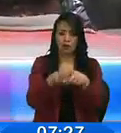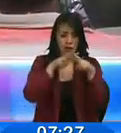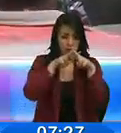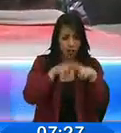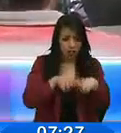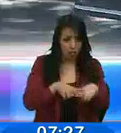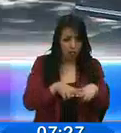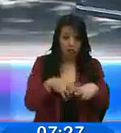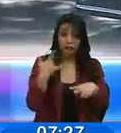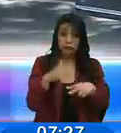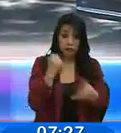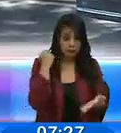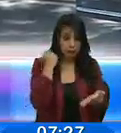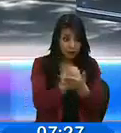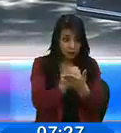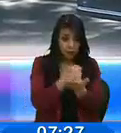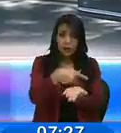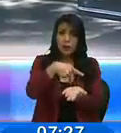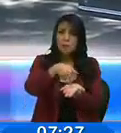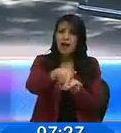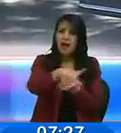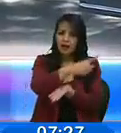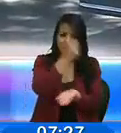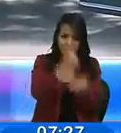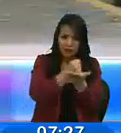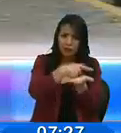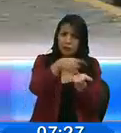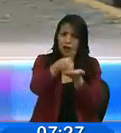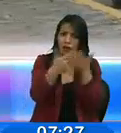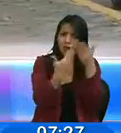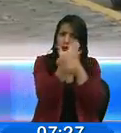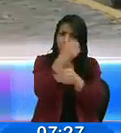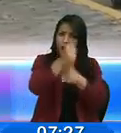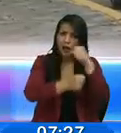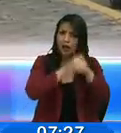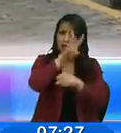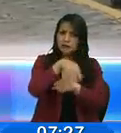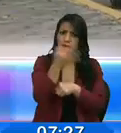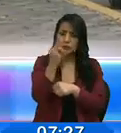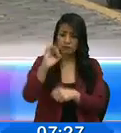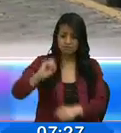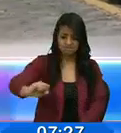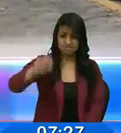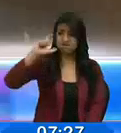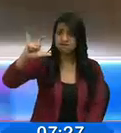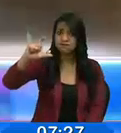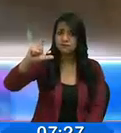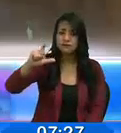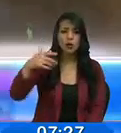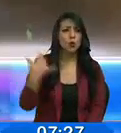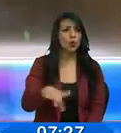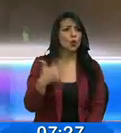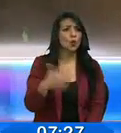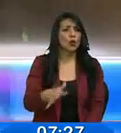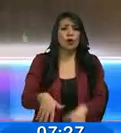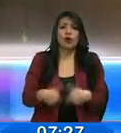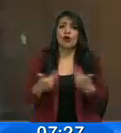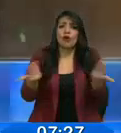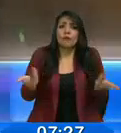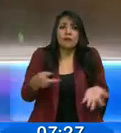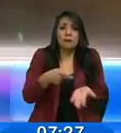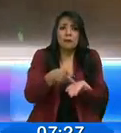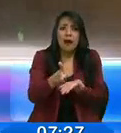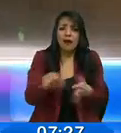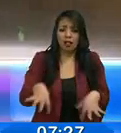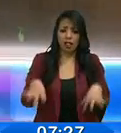el monto de matriculación que debían cancelar los usuarios, este rubro se elevó de manera considerable. No tenemos de dónde pagar esto